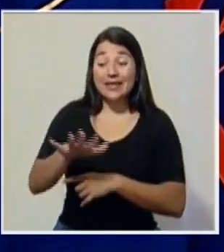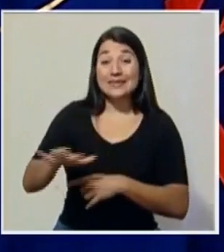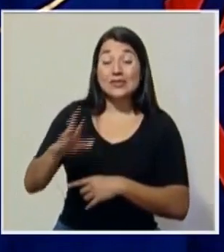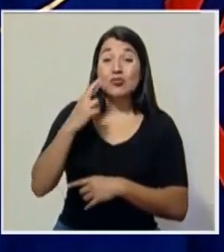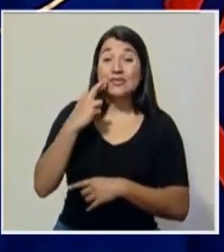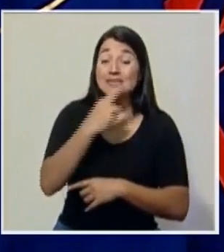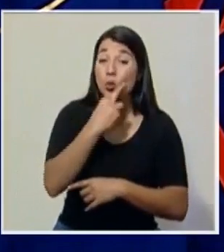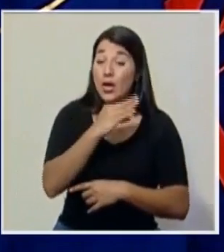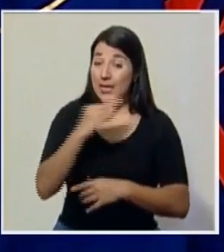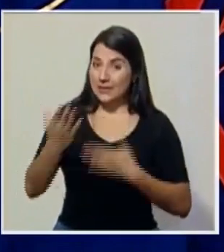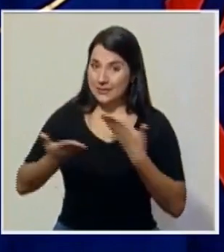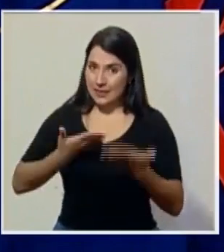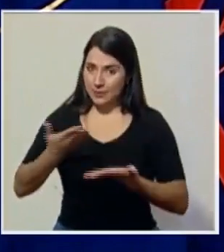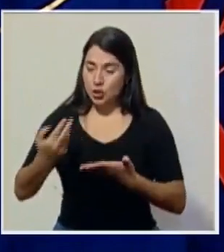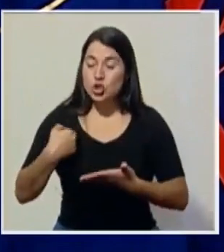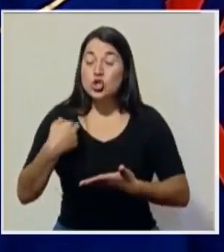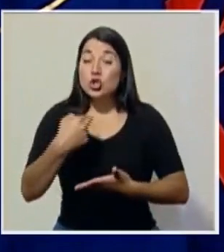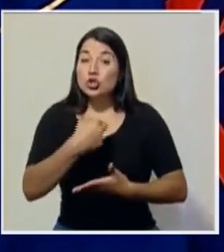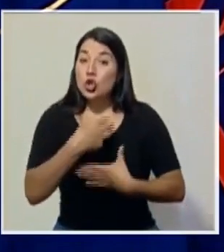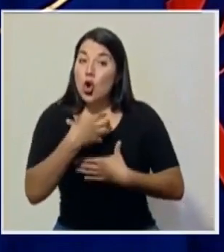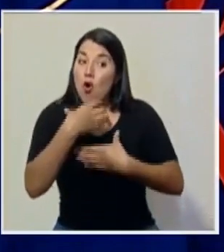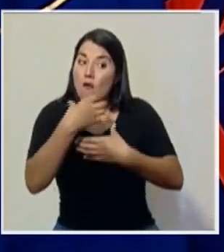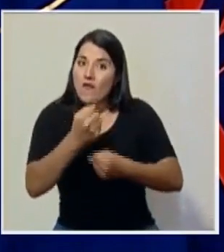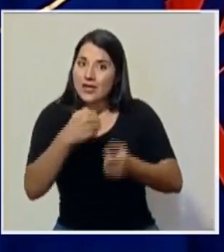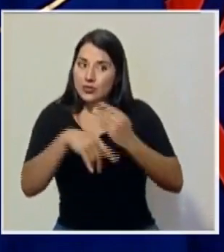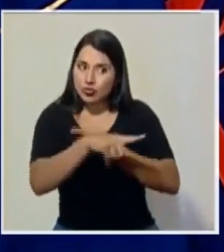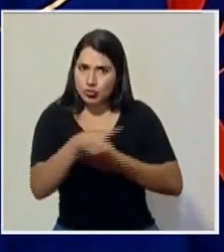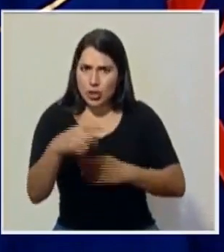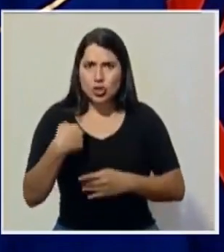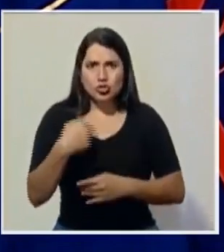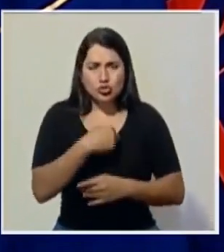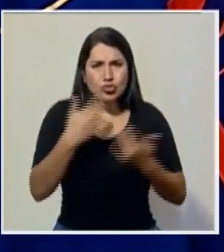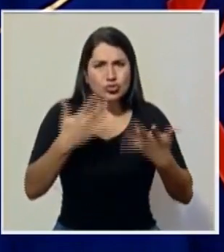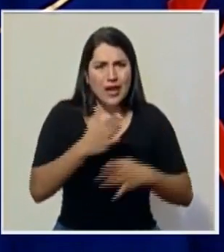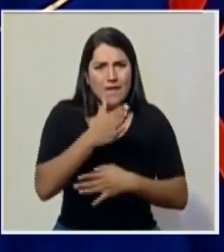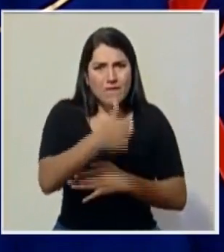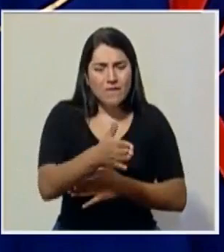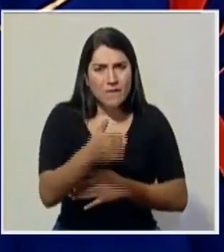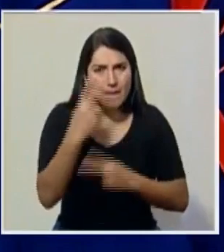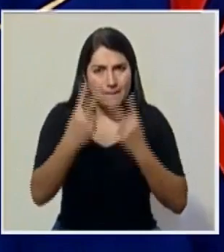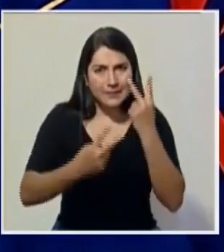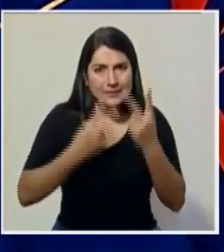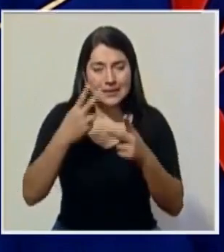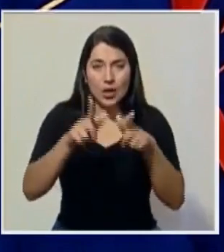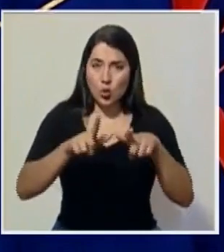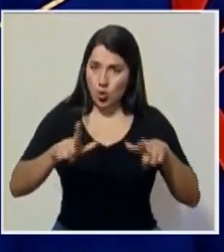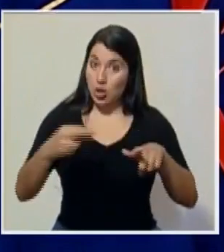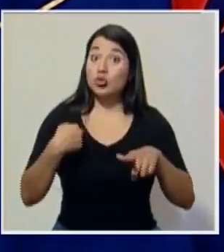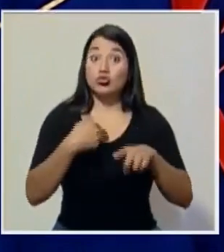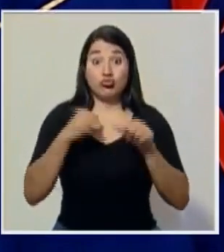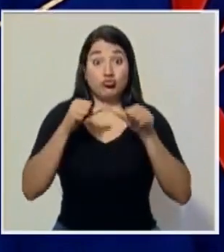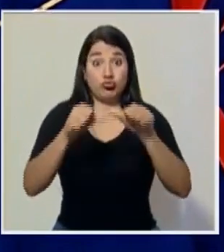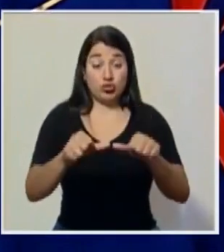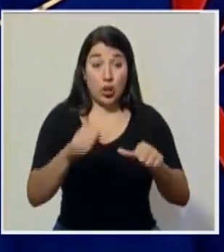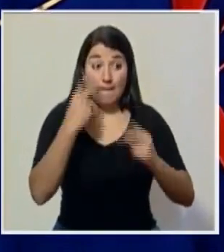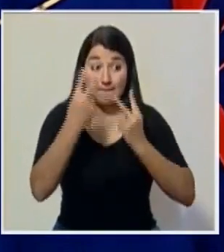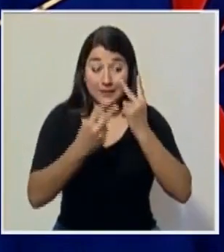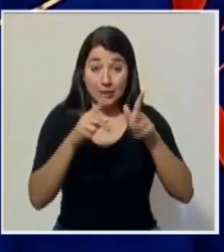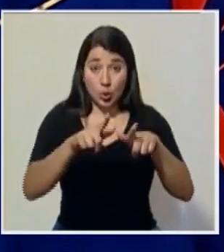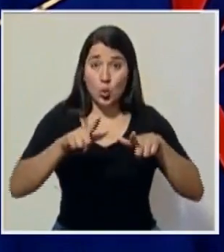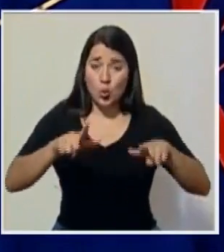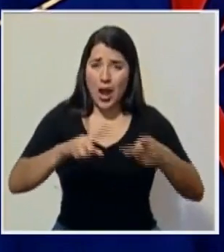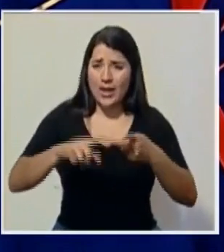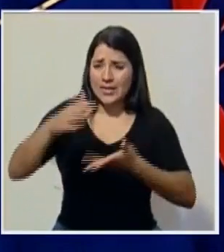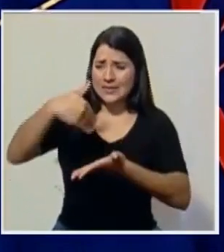y servicios. Confiamos plenamente, hemos visitado lugares, vamos a seguir visitando lugares, centros